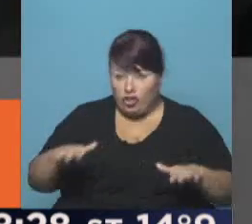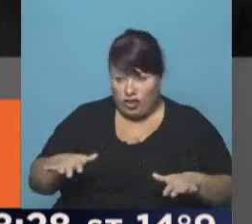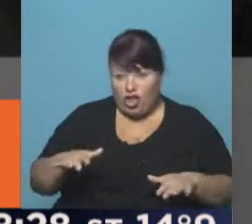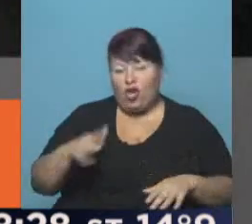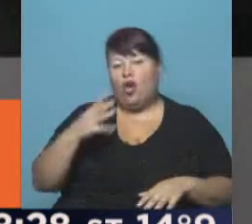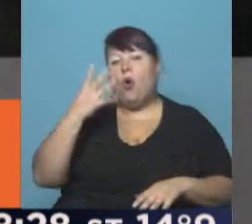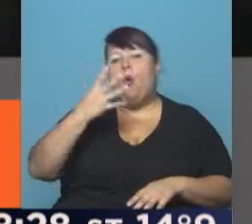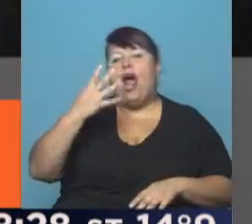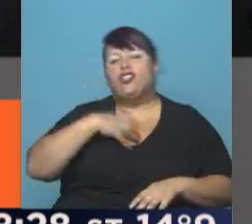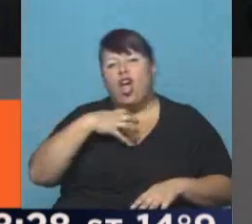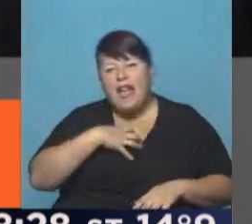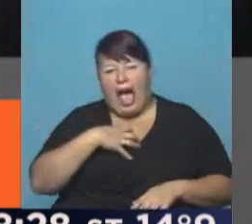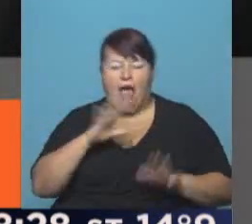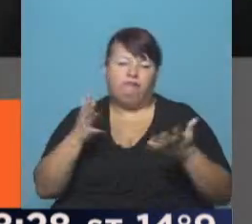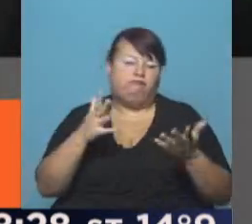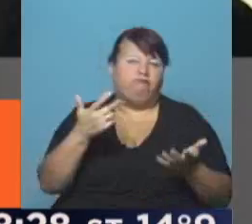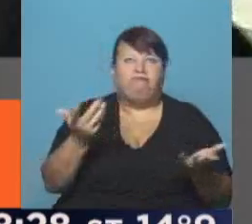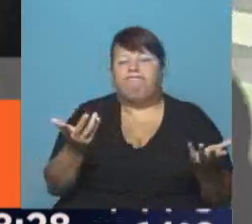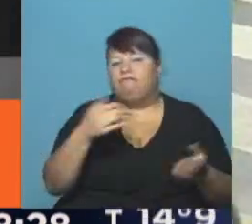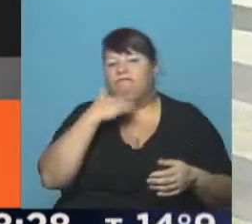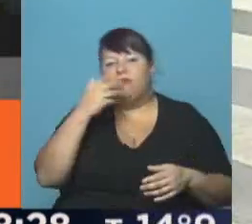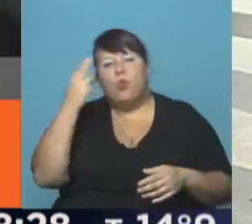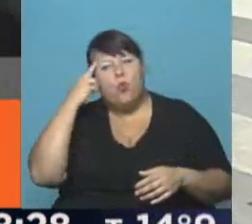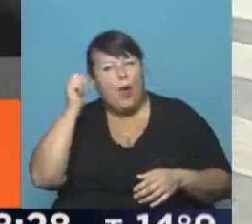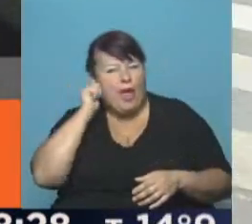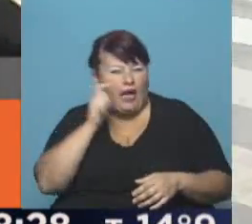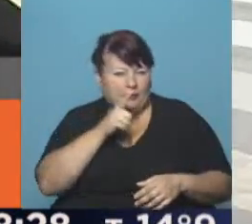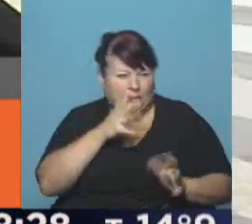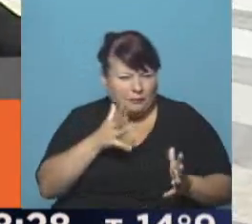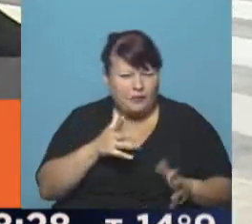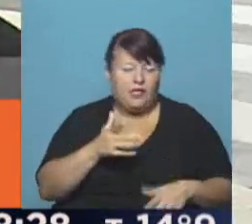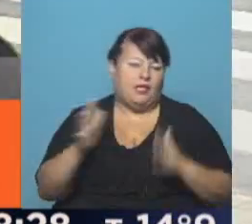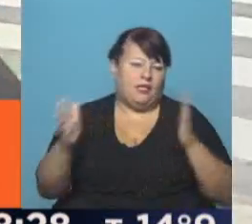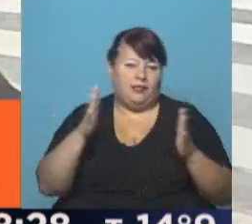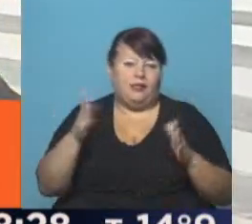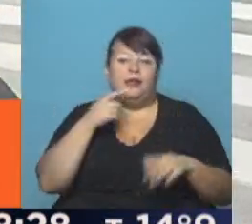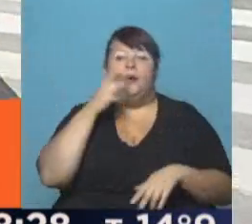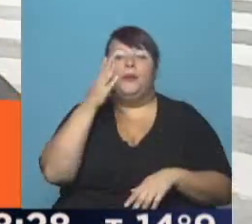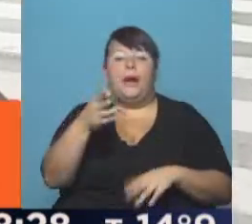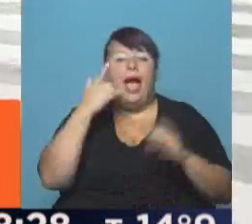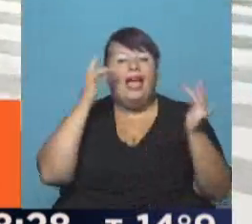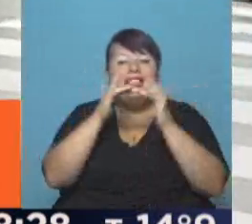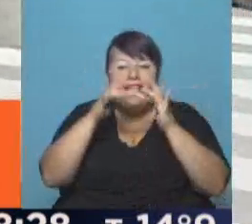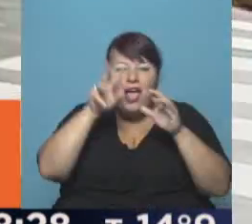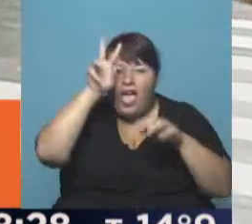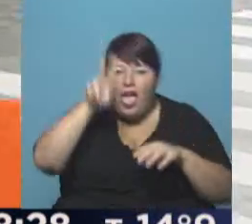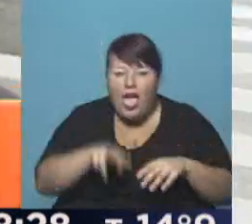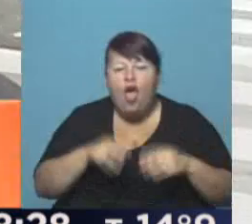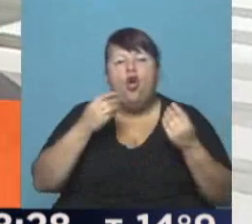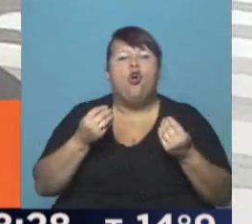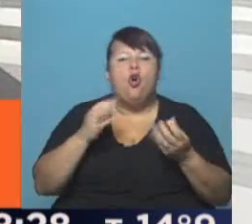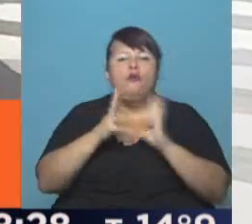de cuarto grado, calculamos en 9 años, entre a un tutorial y vea a